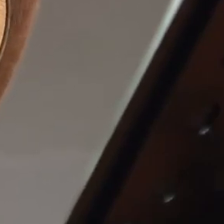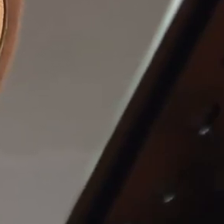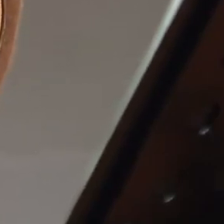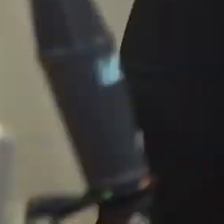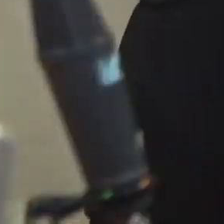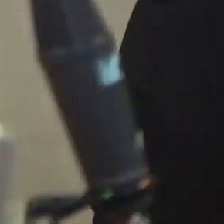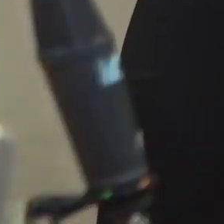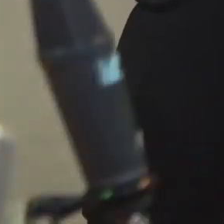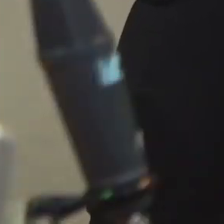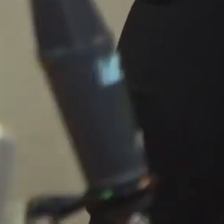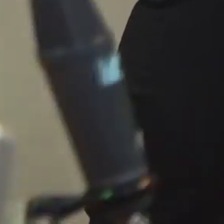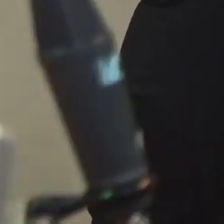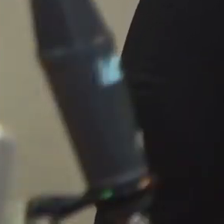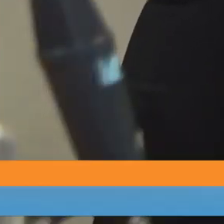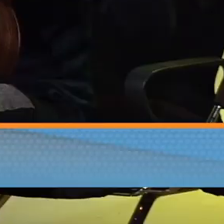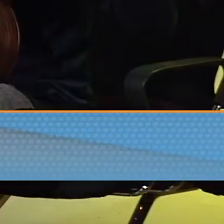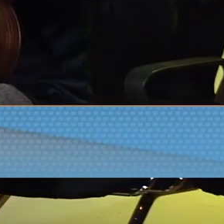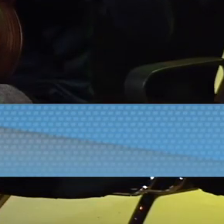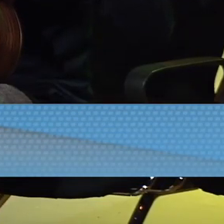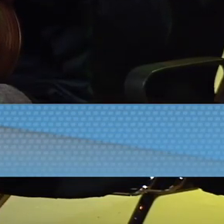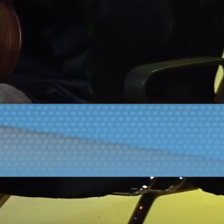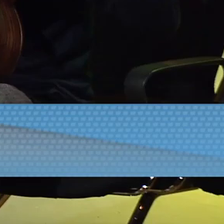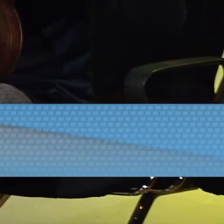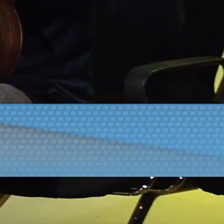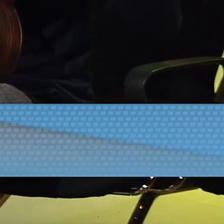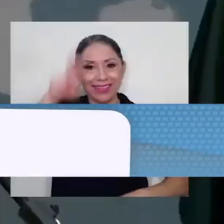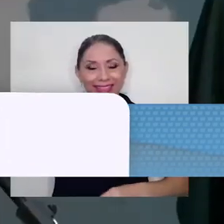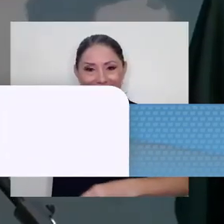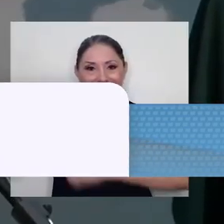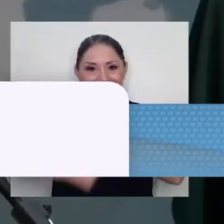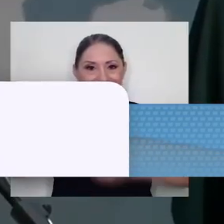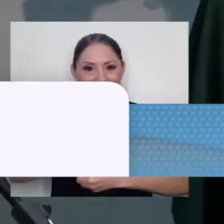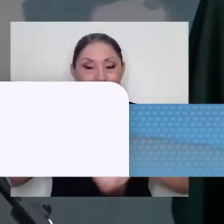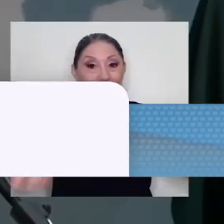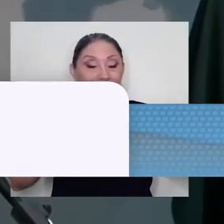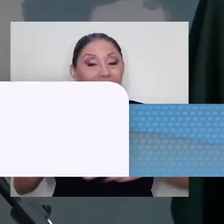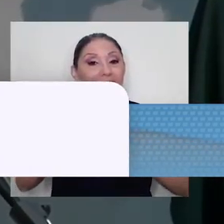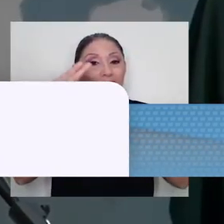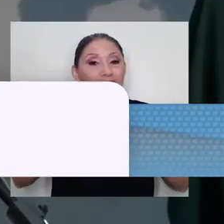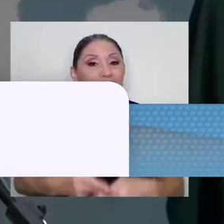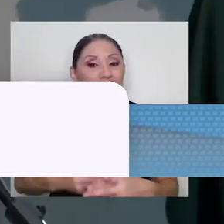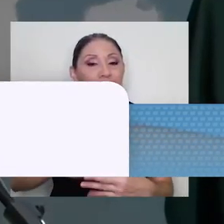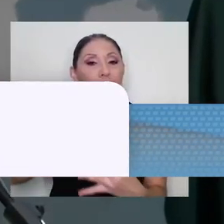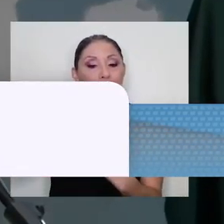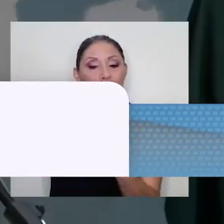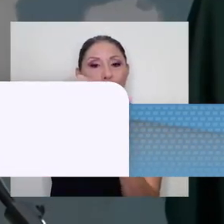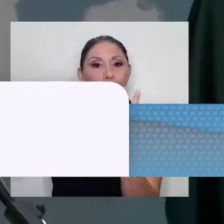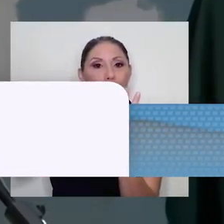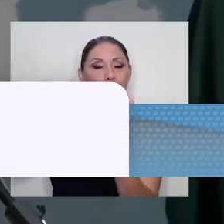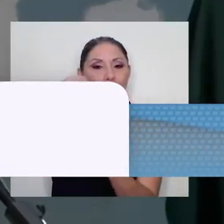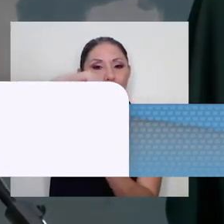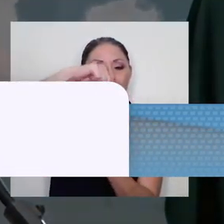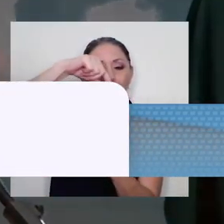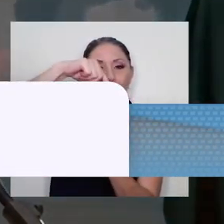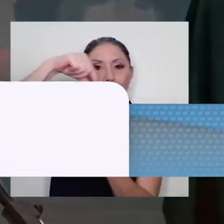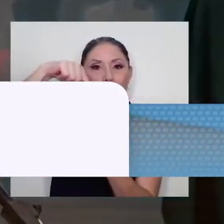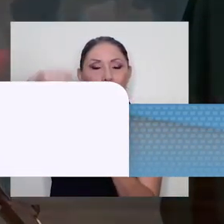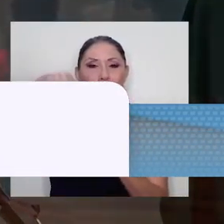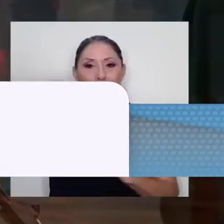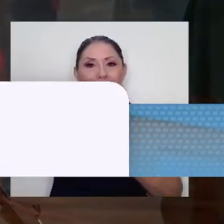Este martes 22 y jueves 24 de diciembre a las 7 de la noche, desde la U le traerá su tradicional especial